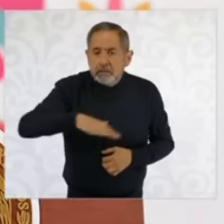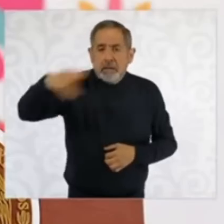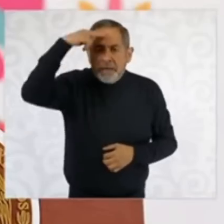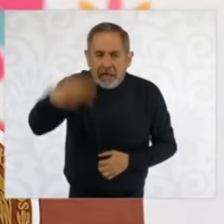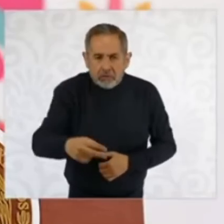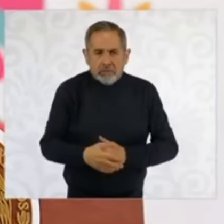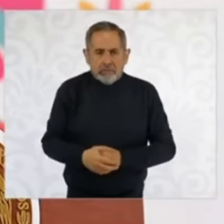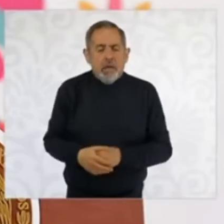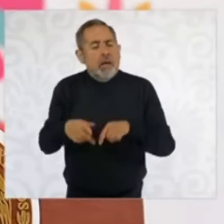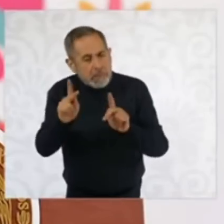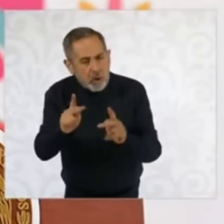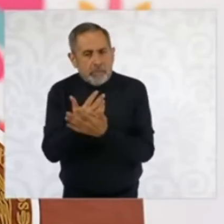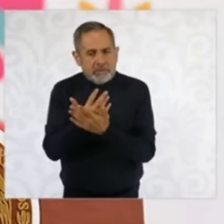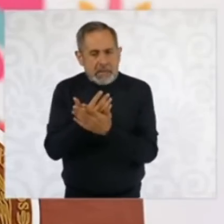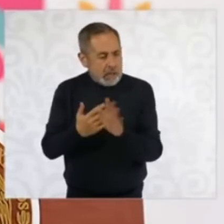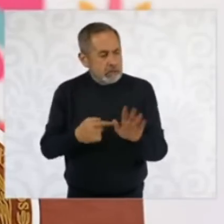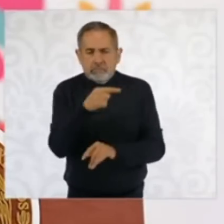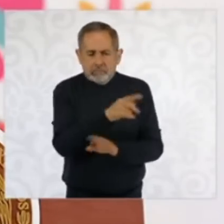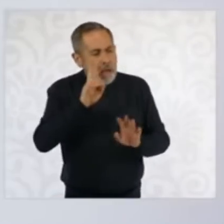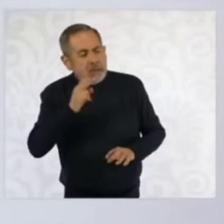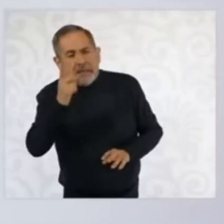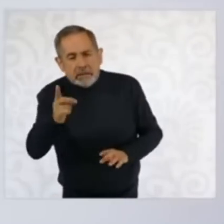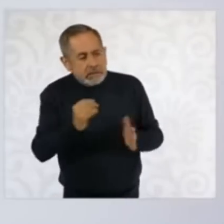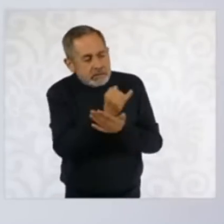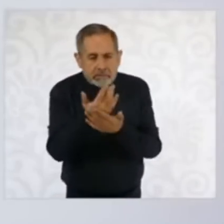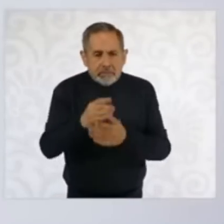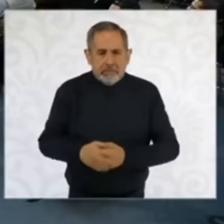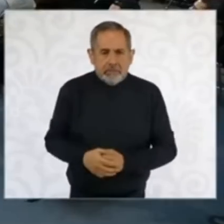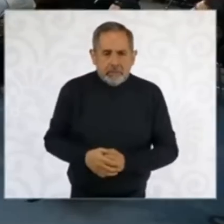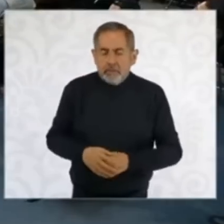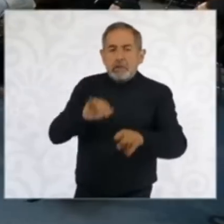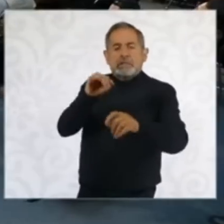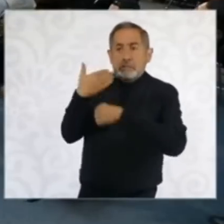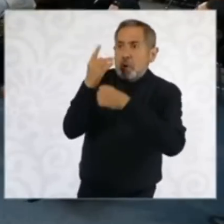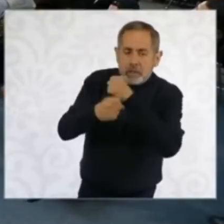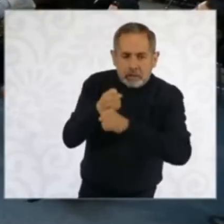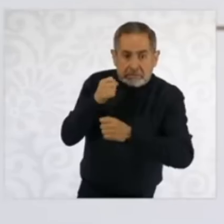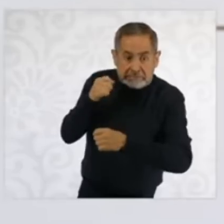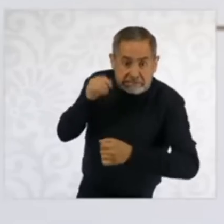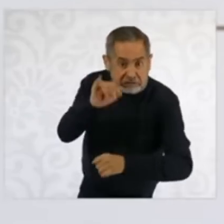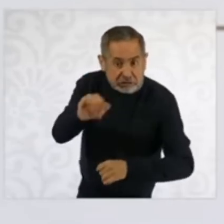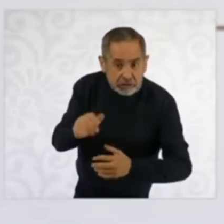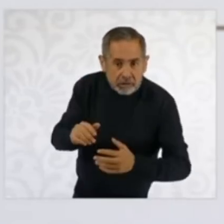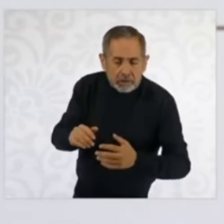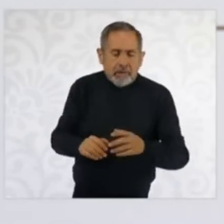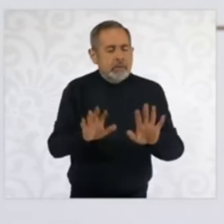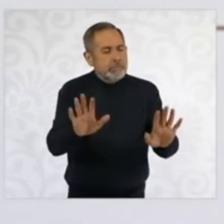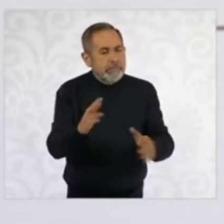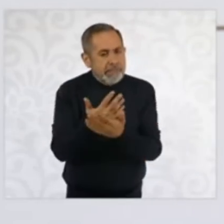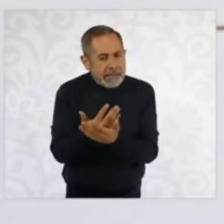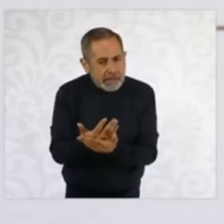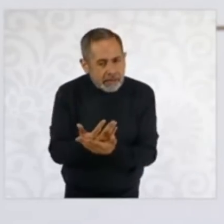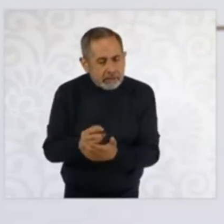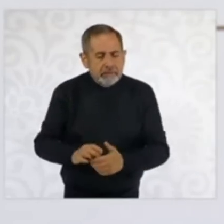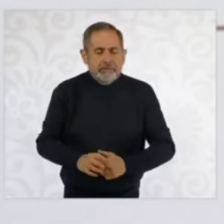El siguiente año. Pero vamos a esperar a ver qué decide la Corte. ¿Pero sí es el siguiente año? Vamos. Okay. Doctora, y nada más en una